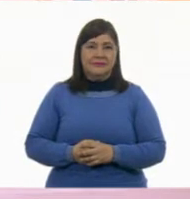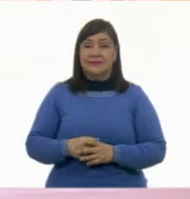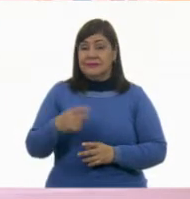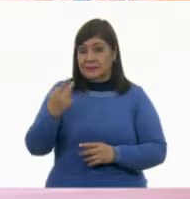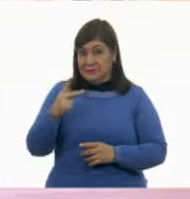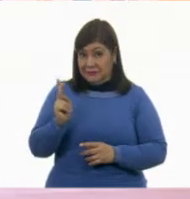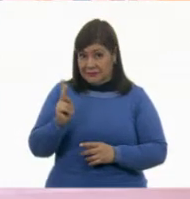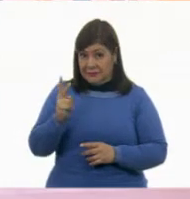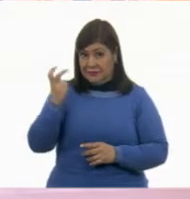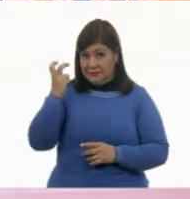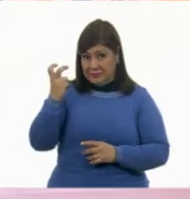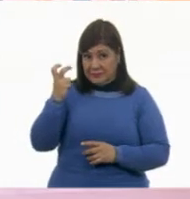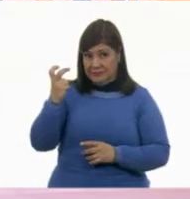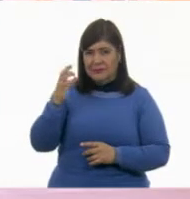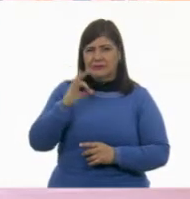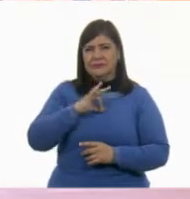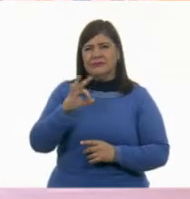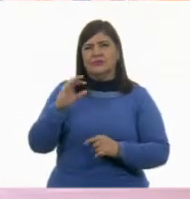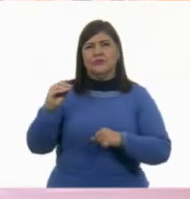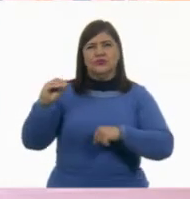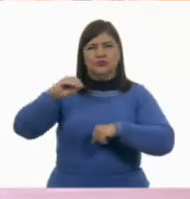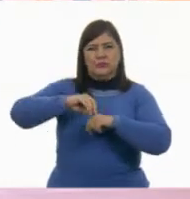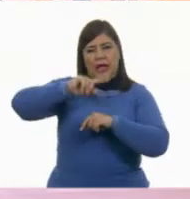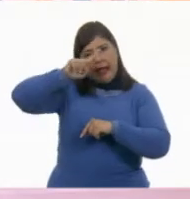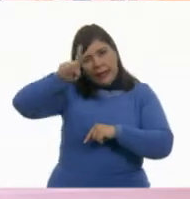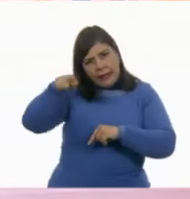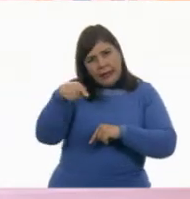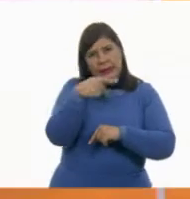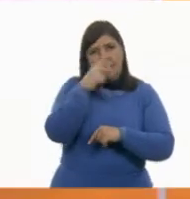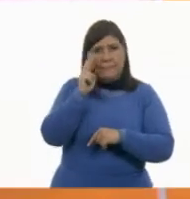Pero esta la vamos a hacer hacia la izquierda.